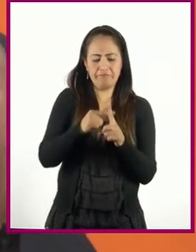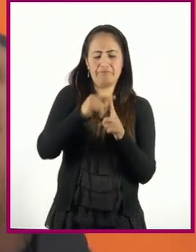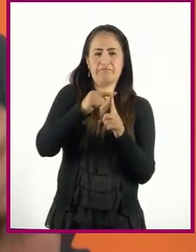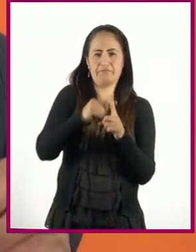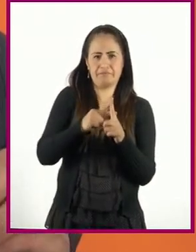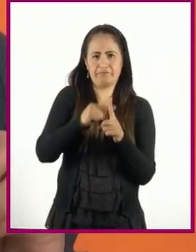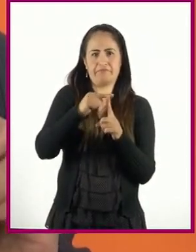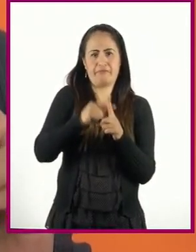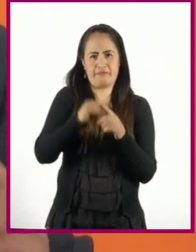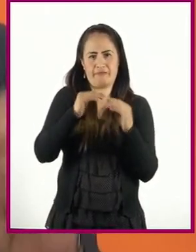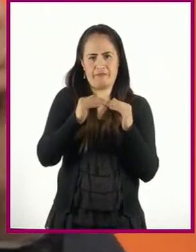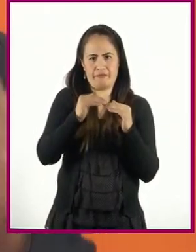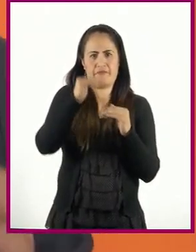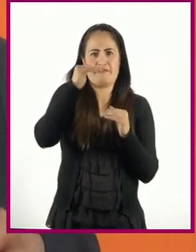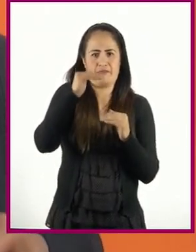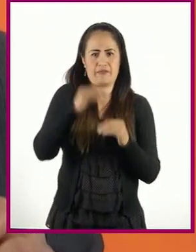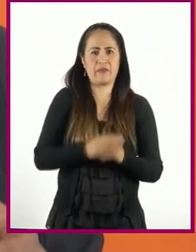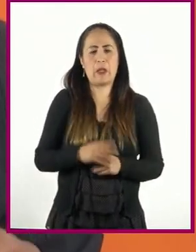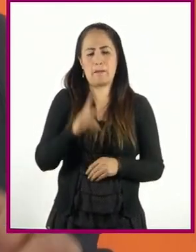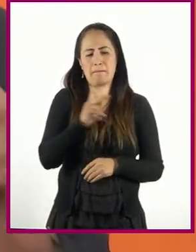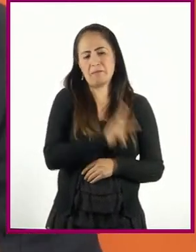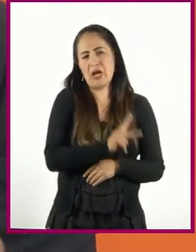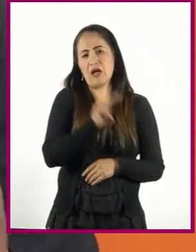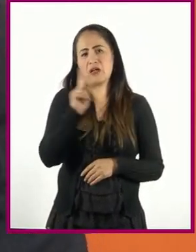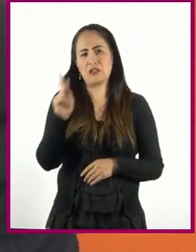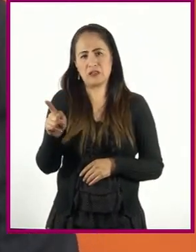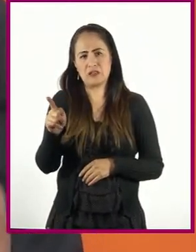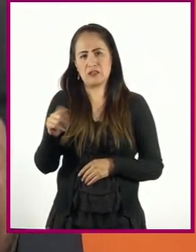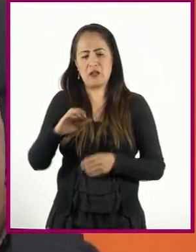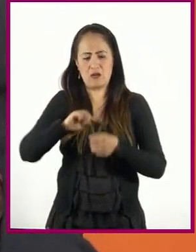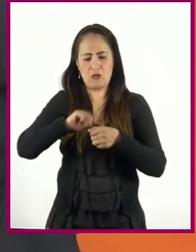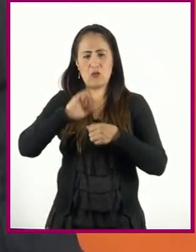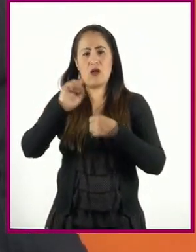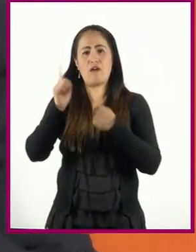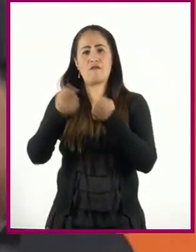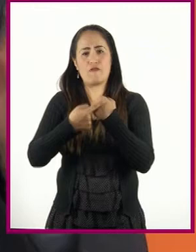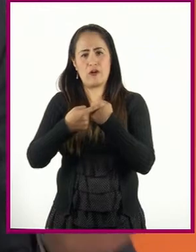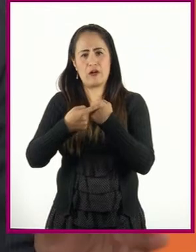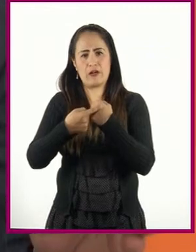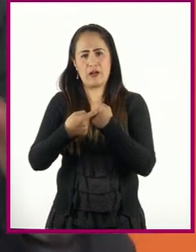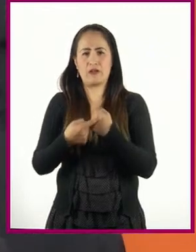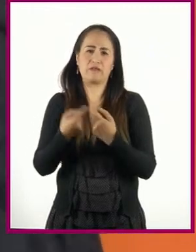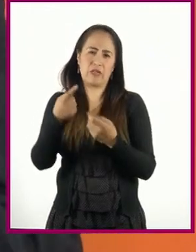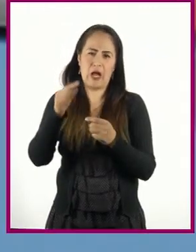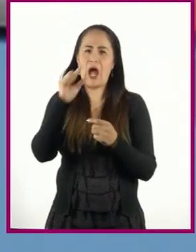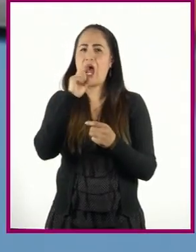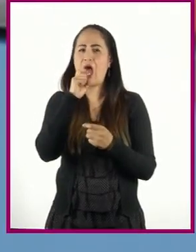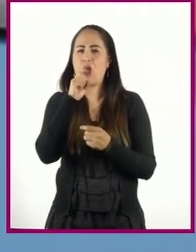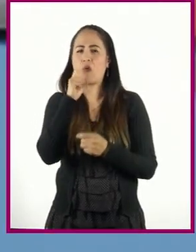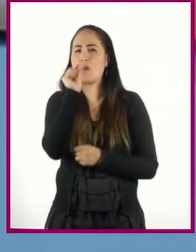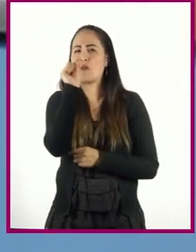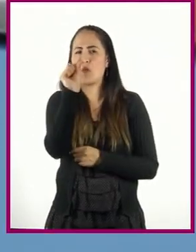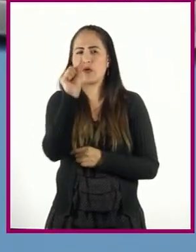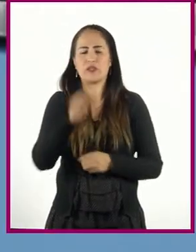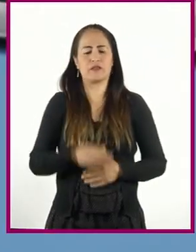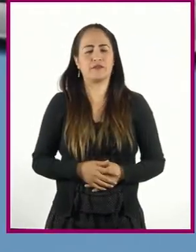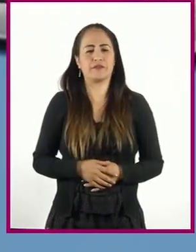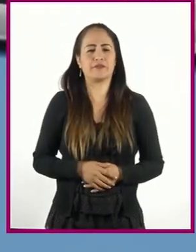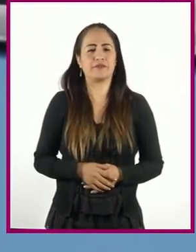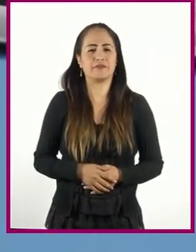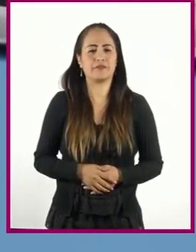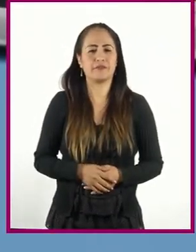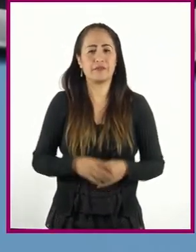de mayor magnitud en comparación con las que tengan menos de este líquido. La profundidad